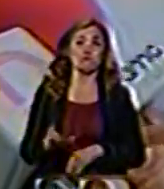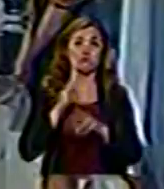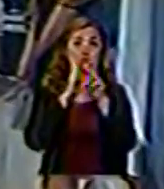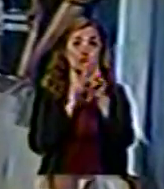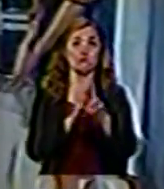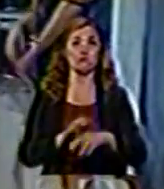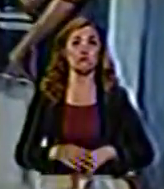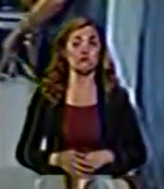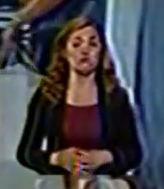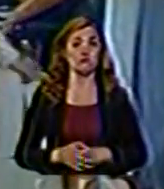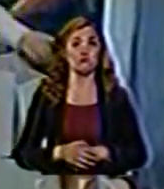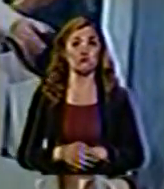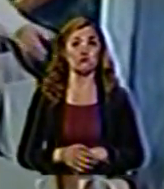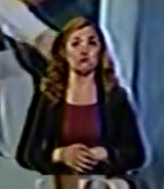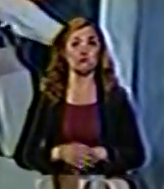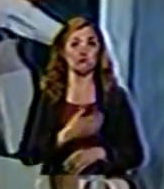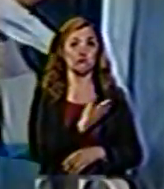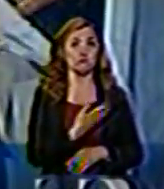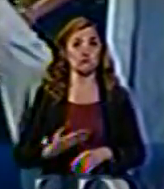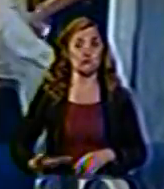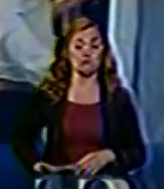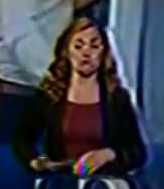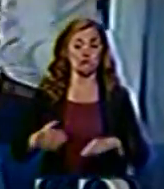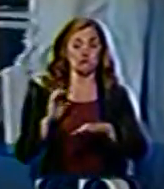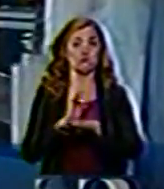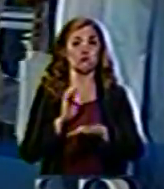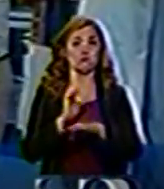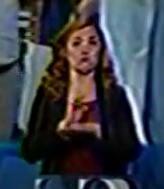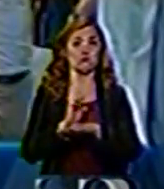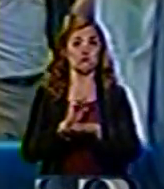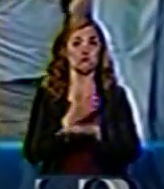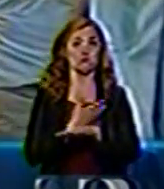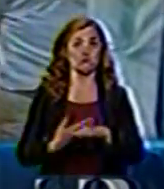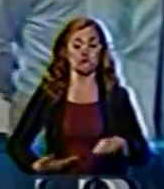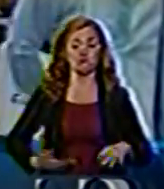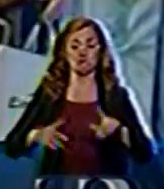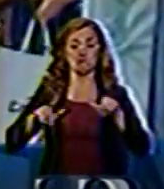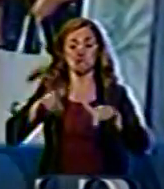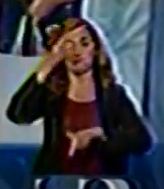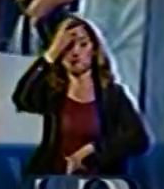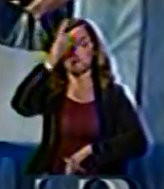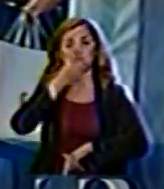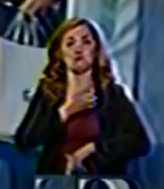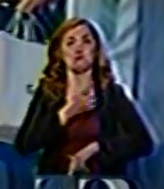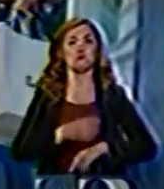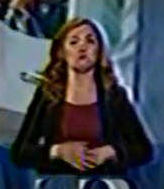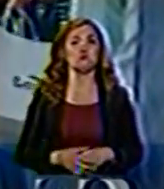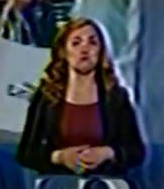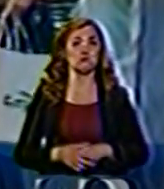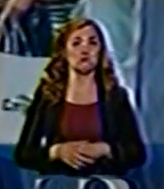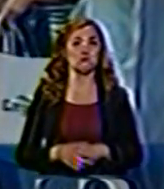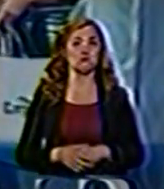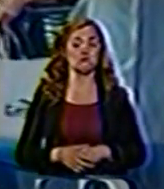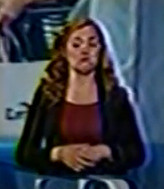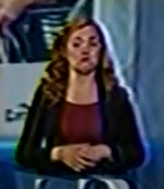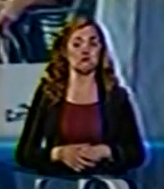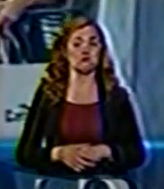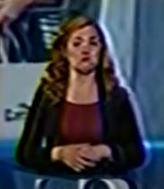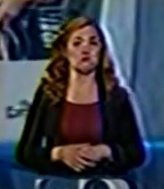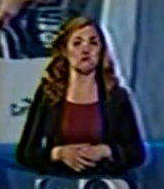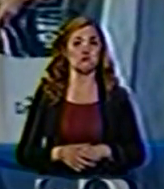responde. Esa es una decisión del presidente de la República, el compañero presidente Lenín Moreno Garcés, frente a un economista